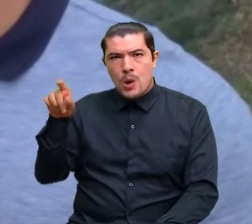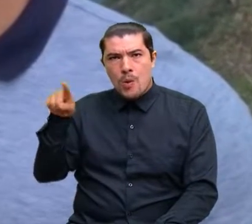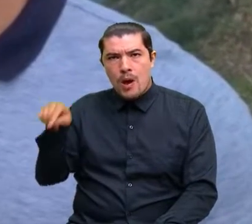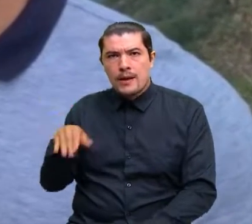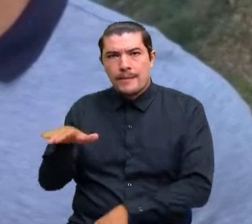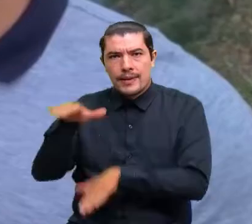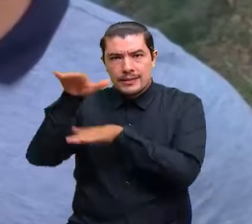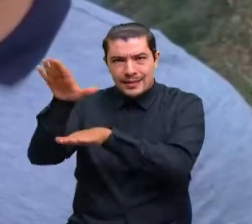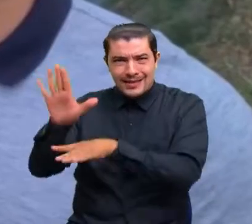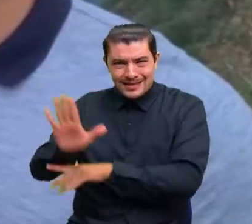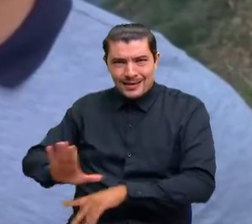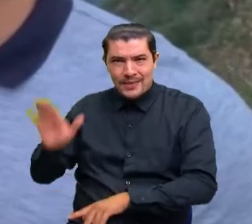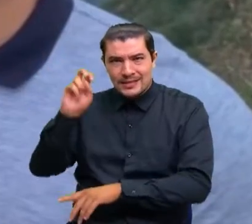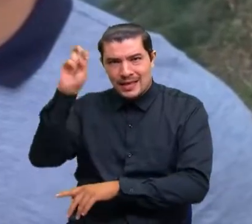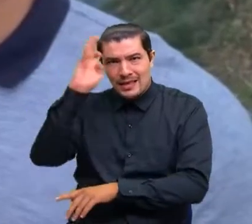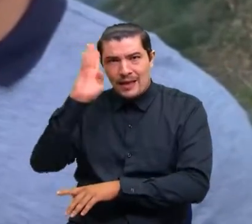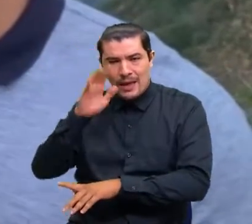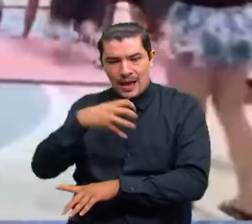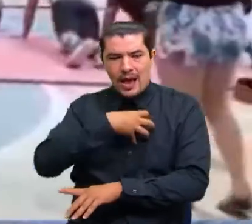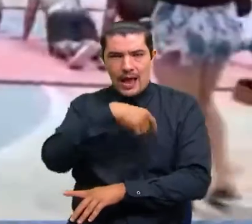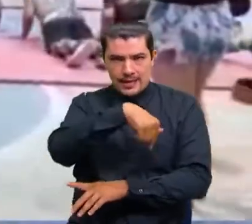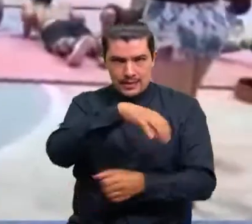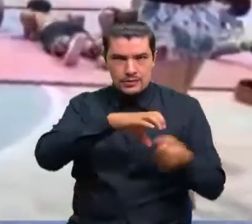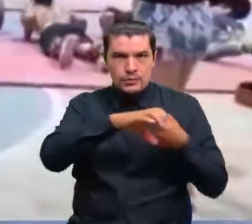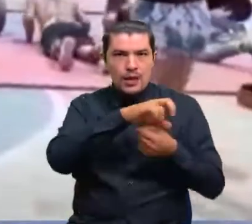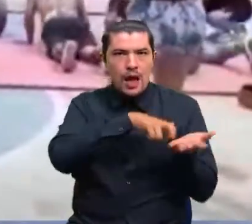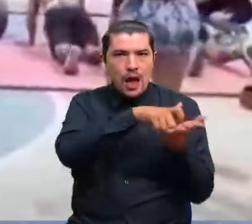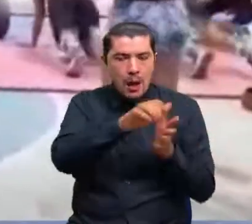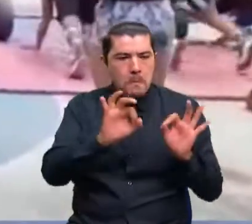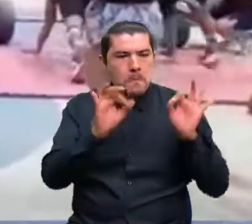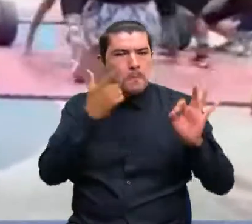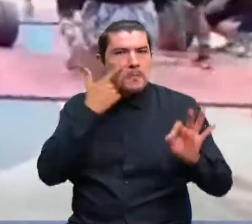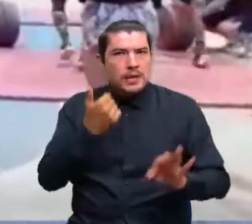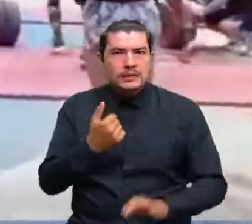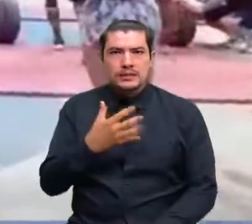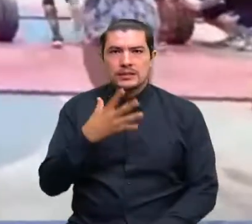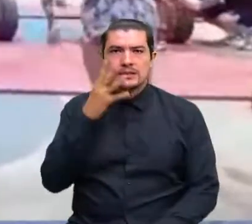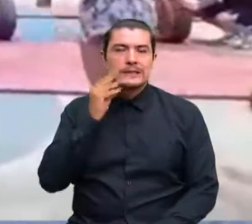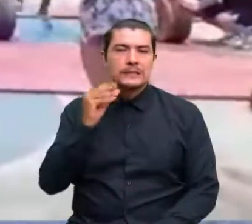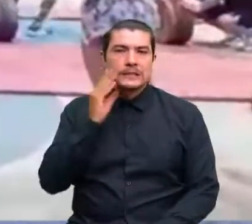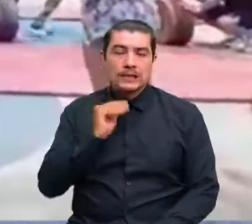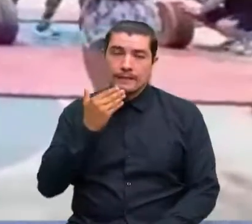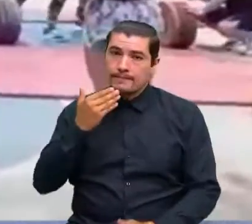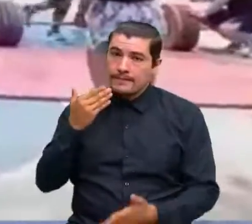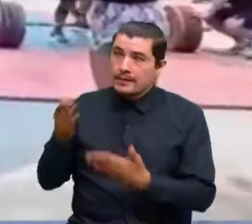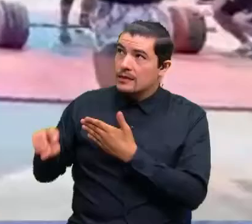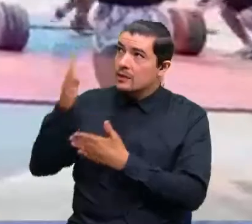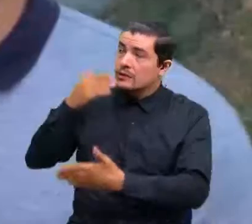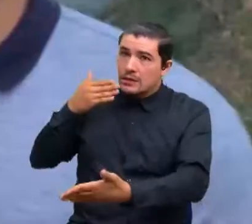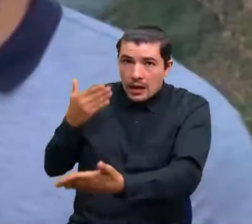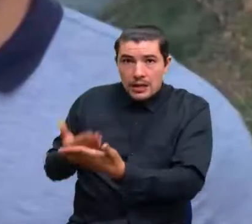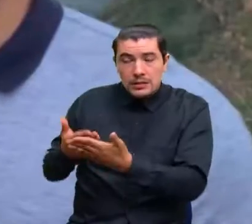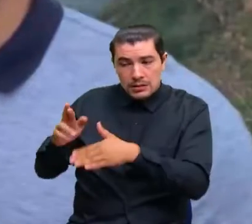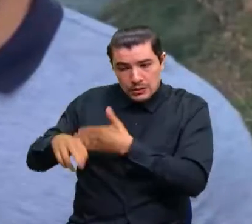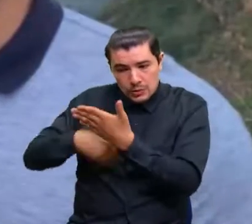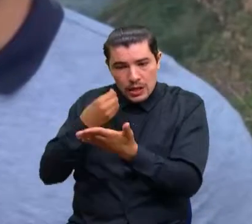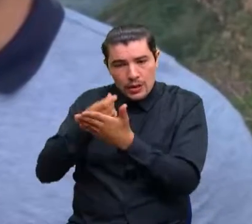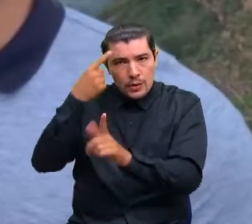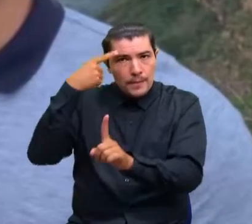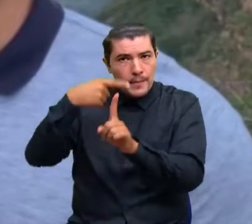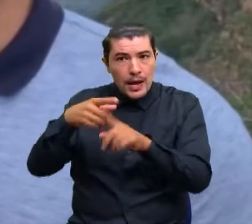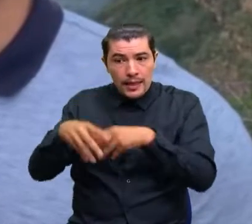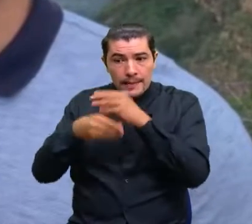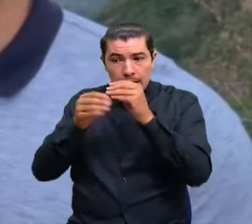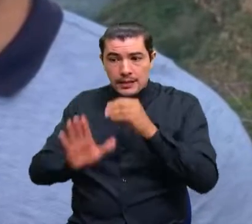Girón. Una gran experiencia, gracias a Dios se nos dieron las cosas, ratificando de que en Norte de